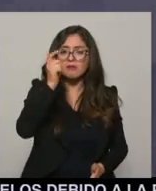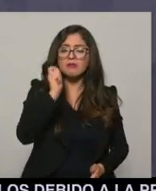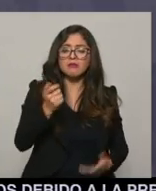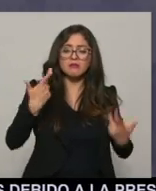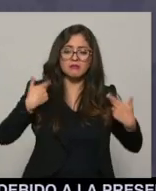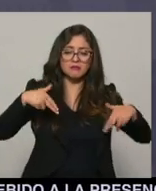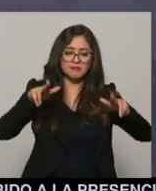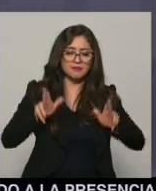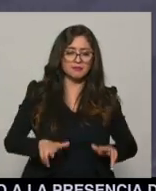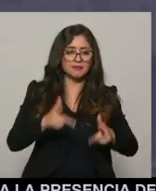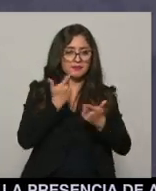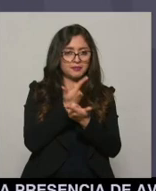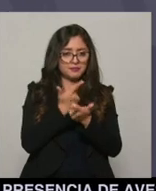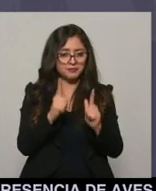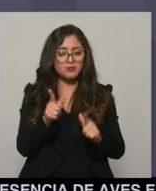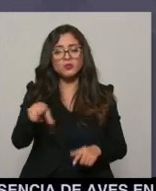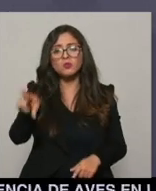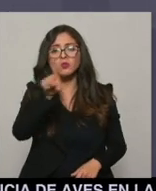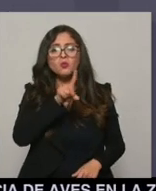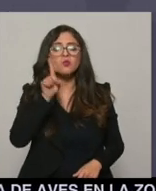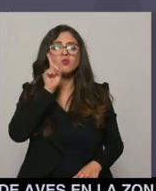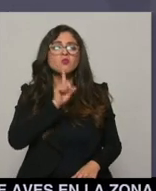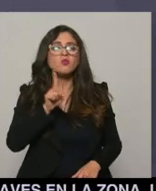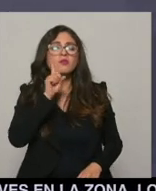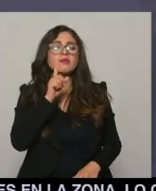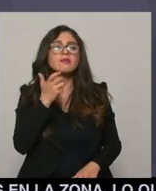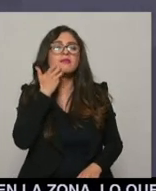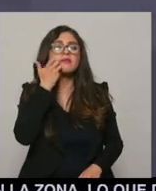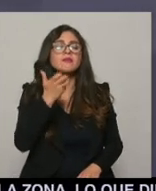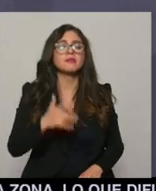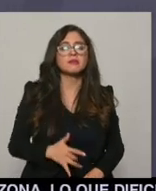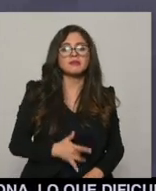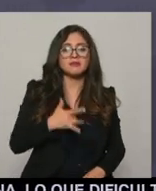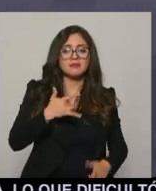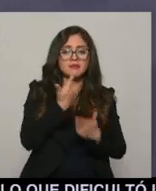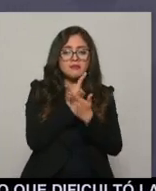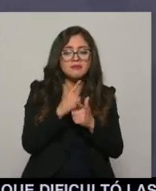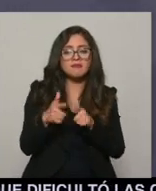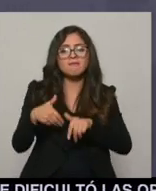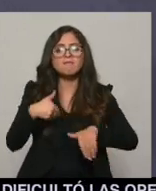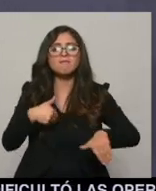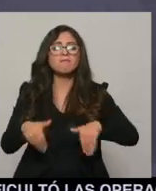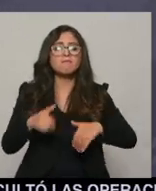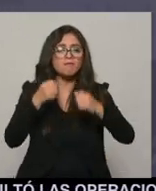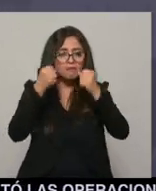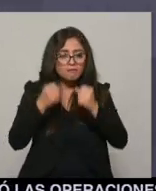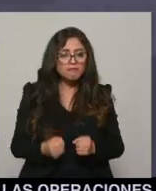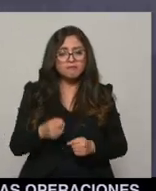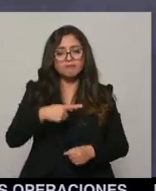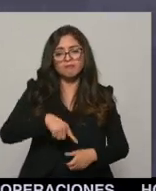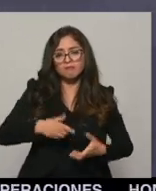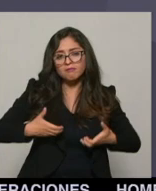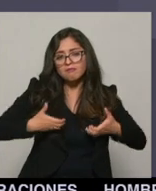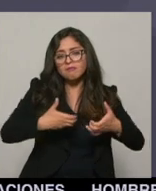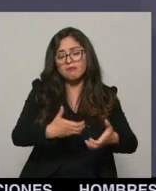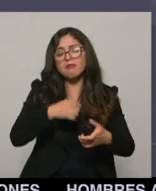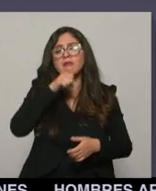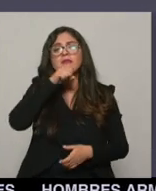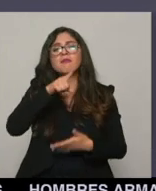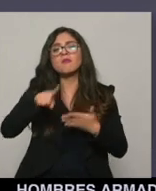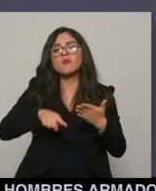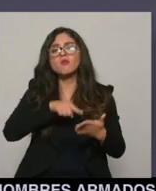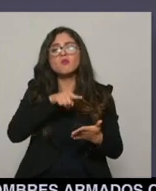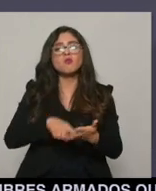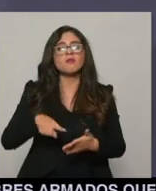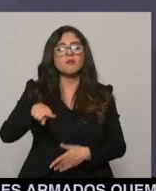Y las mujeres lo que queremos es la libertad de caminar seguras en las calles, la libertad de desarrollarnos en nuestros espacios públicos